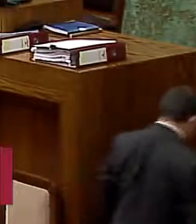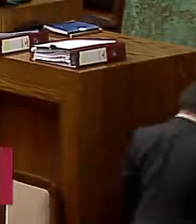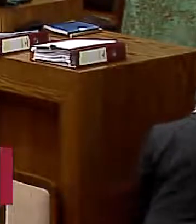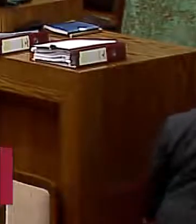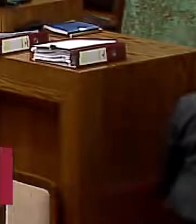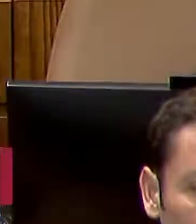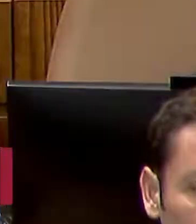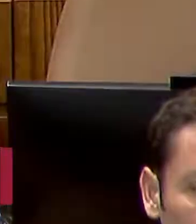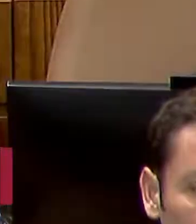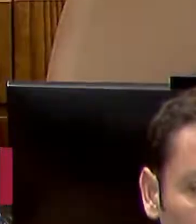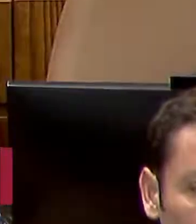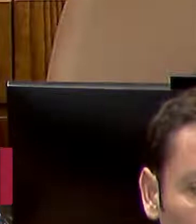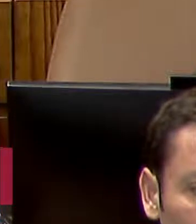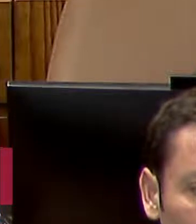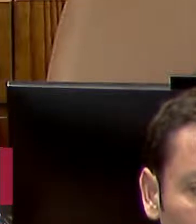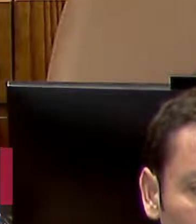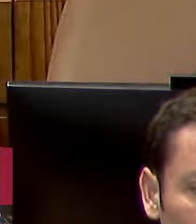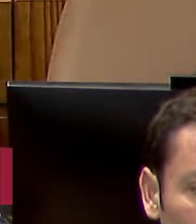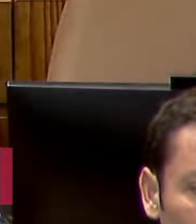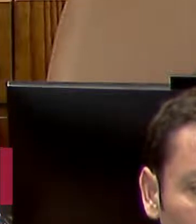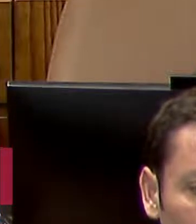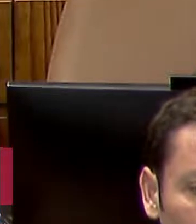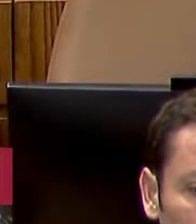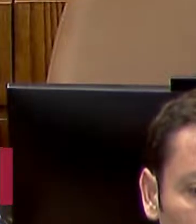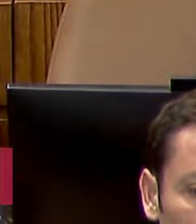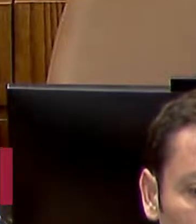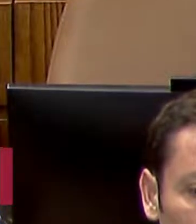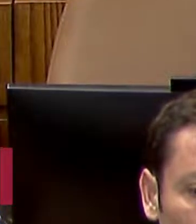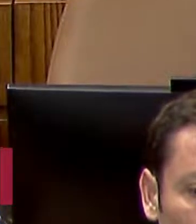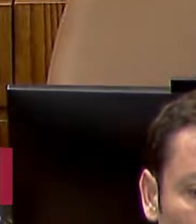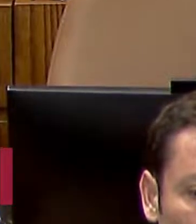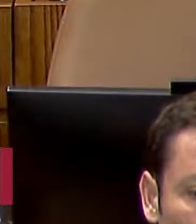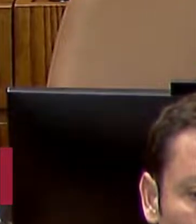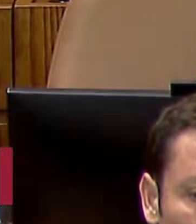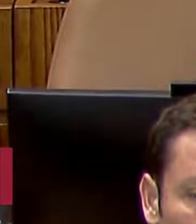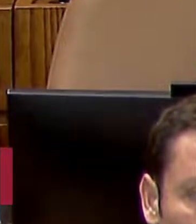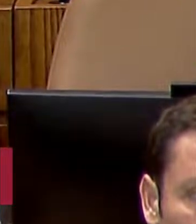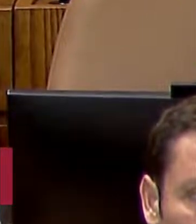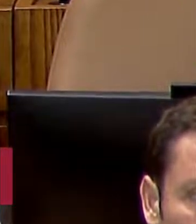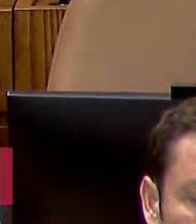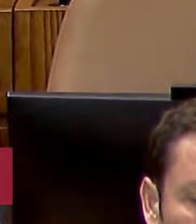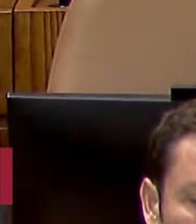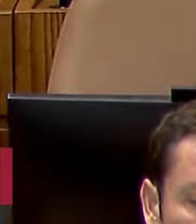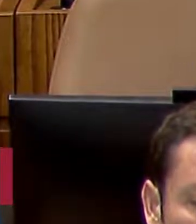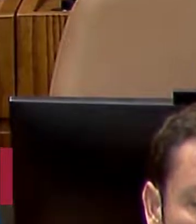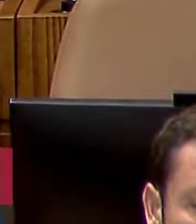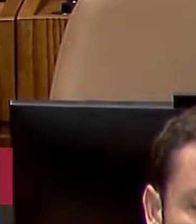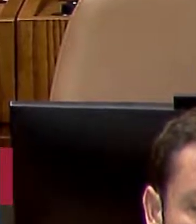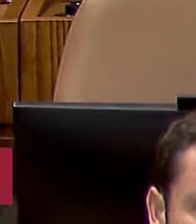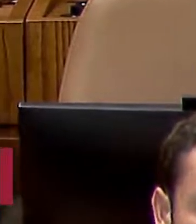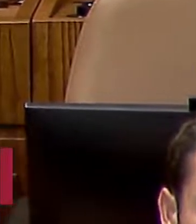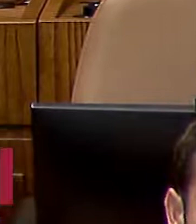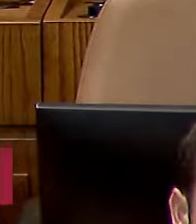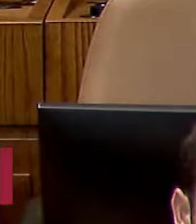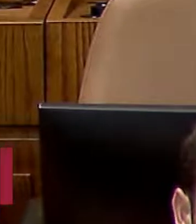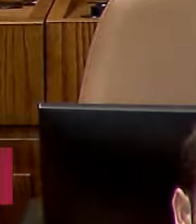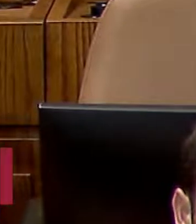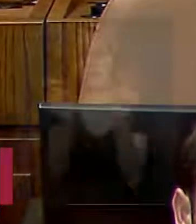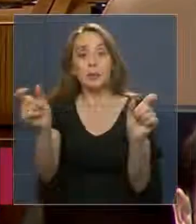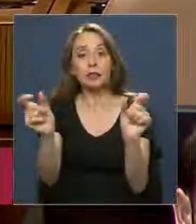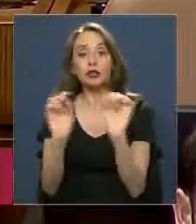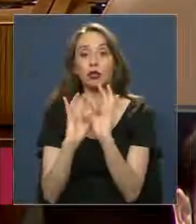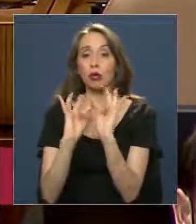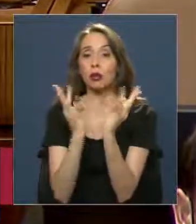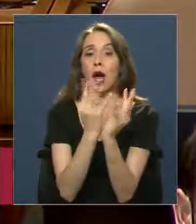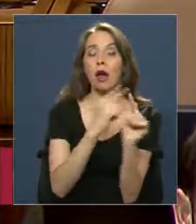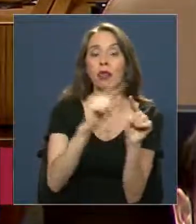Muchas gracias, Presidenta. En el entendido de que las sociedades están compuestas por personas de distinto origen étnico,